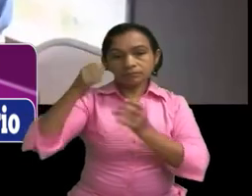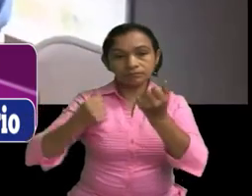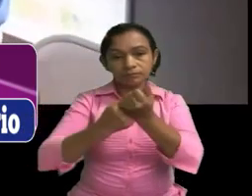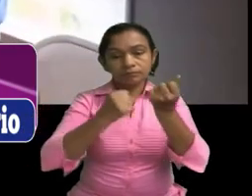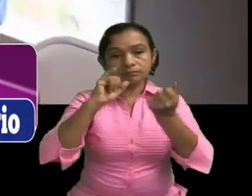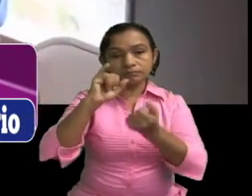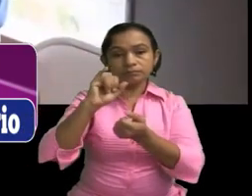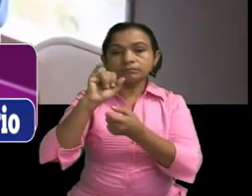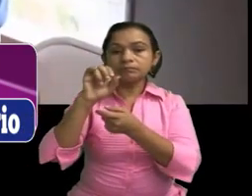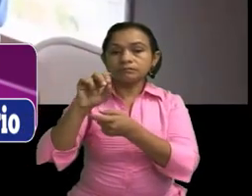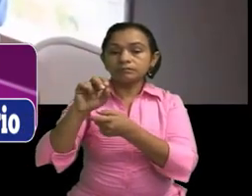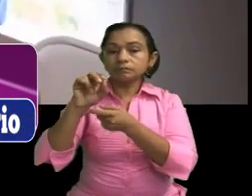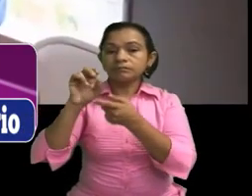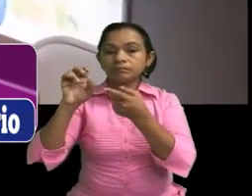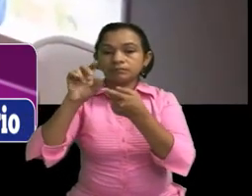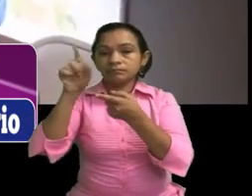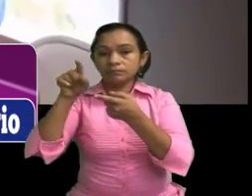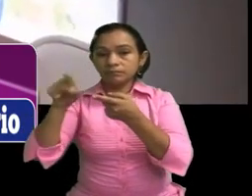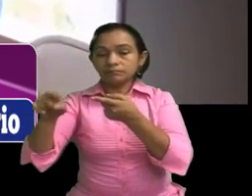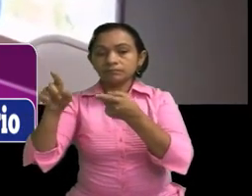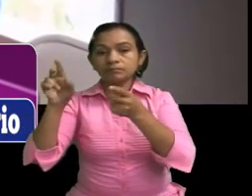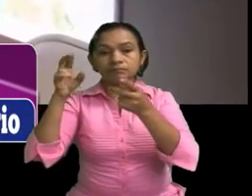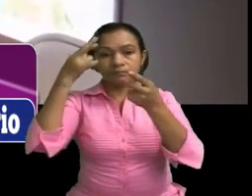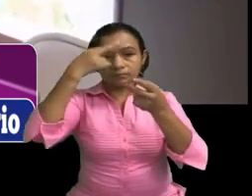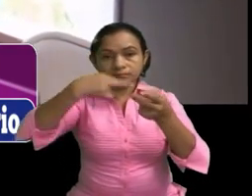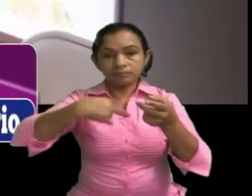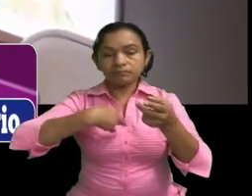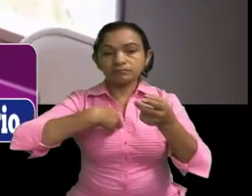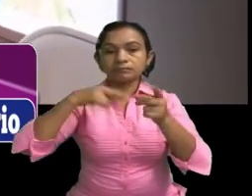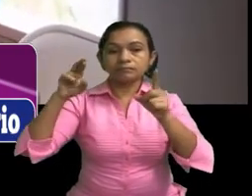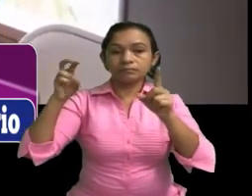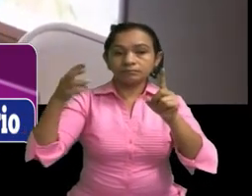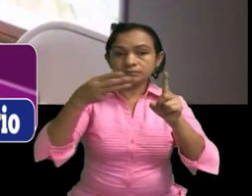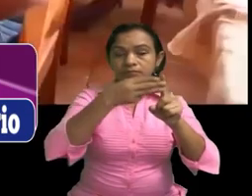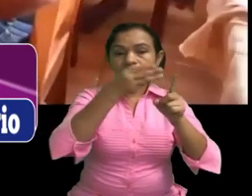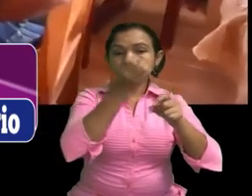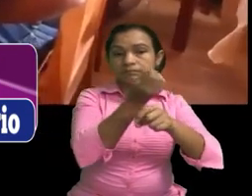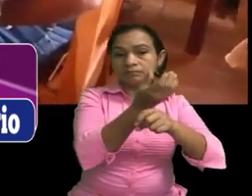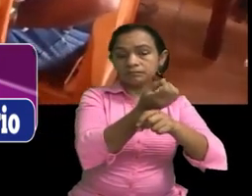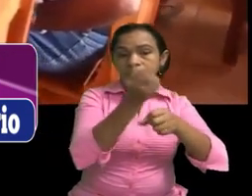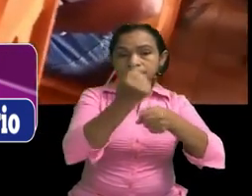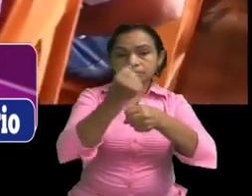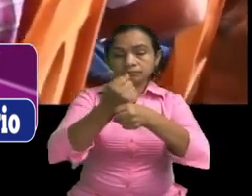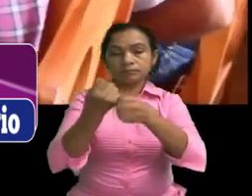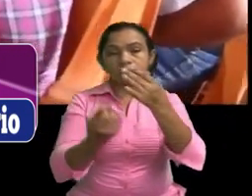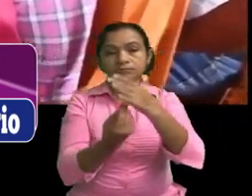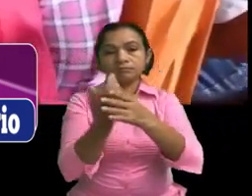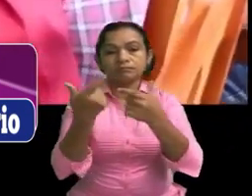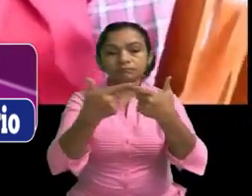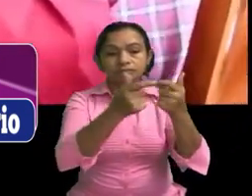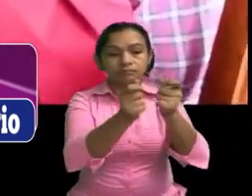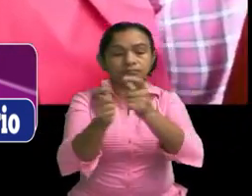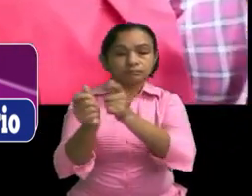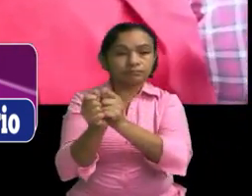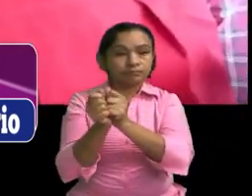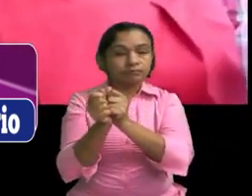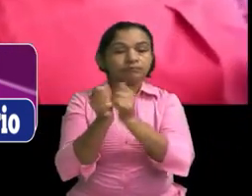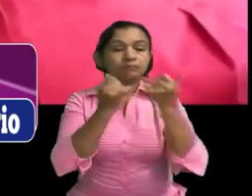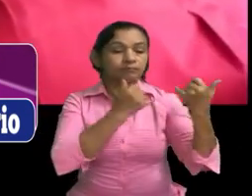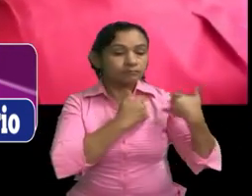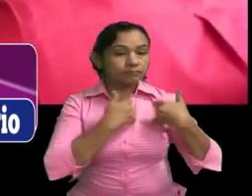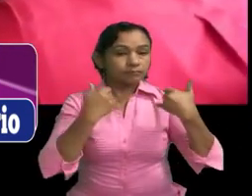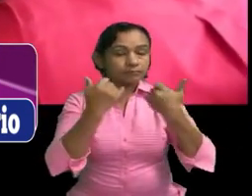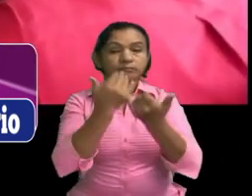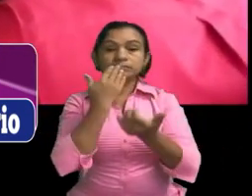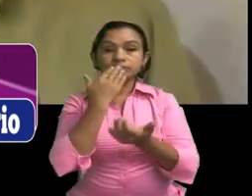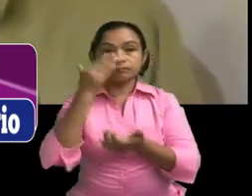GIZ, así como autoridades regionales, municipales, territoriales, productores, cooperativas organizadas e instituciones del